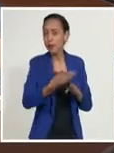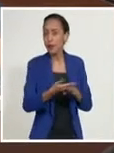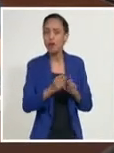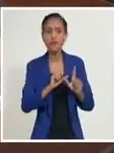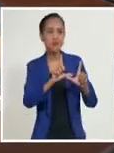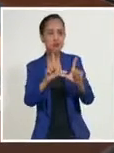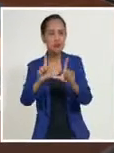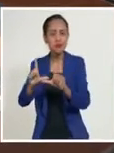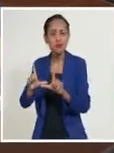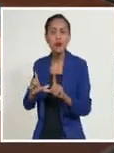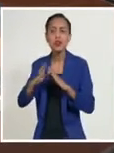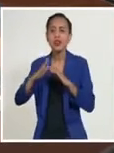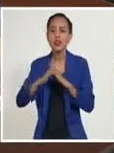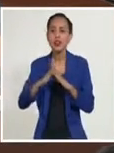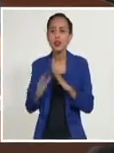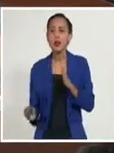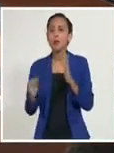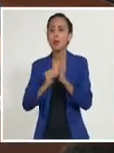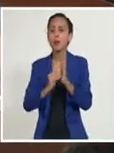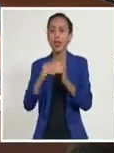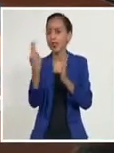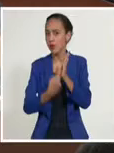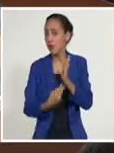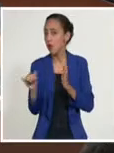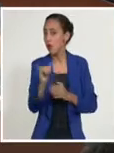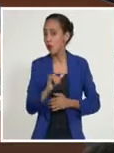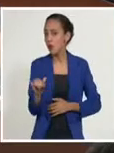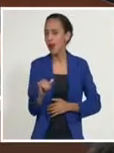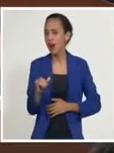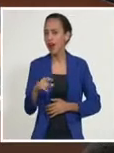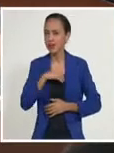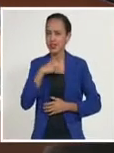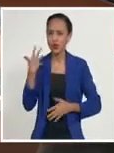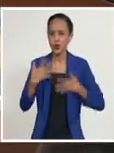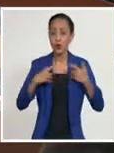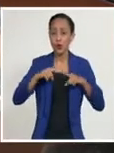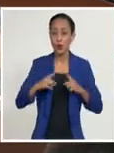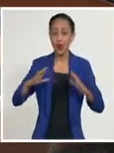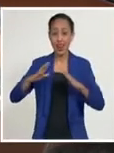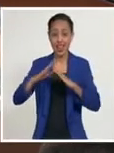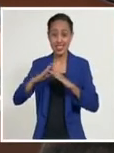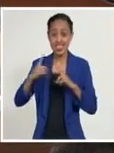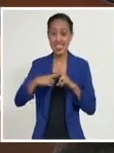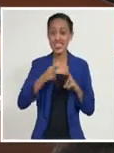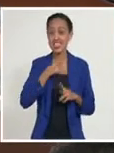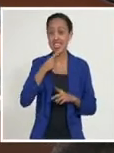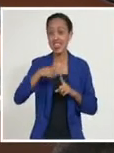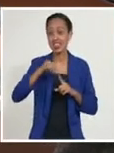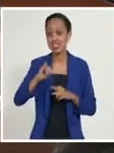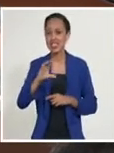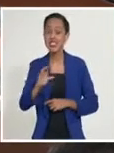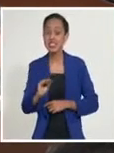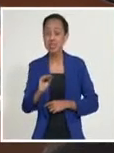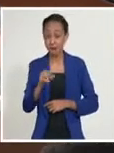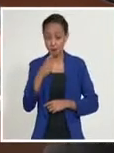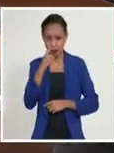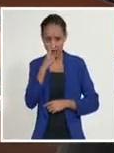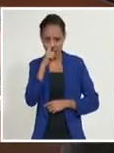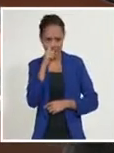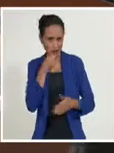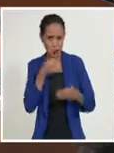cómo poner los dibujos es el mayor orgullo porque yo digo la casa 7 dice que la edad no influye